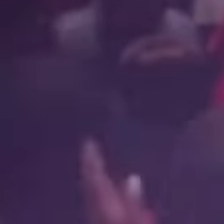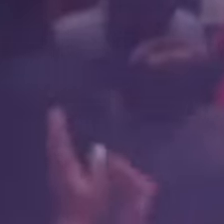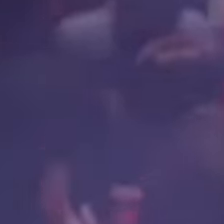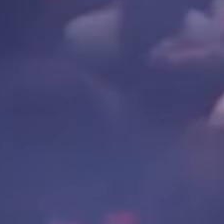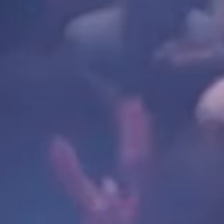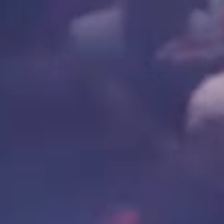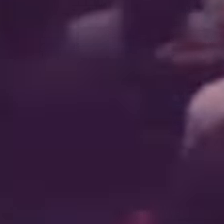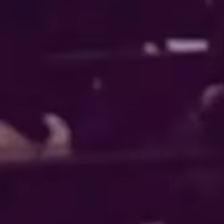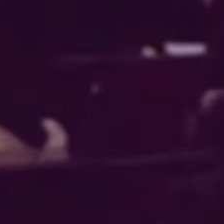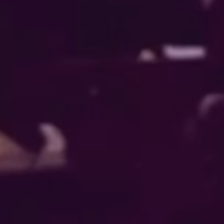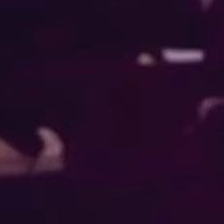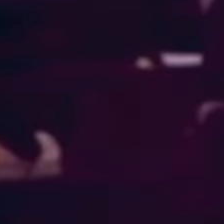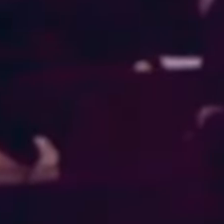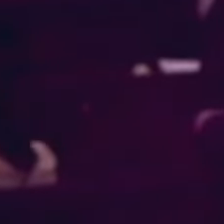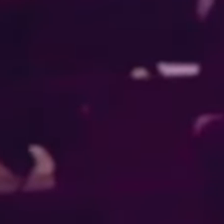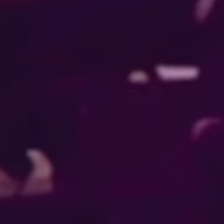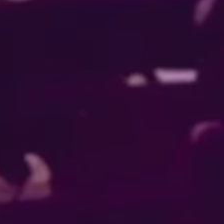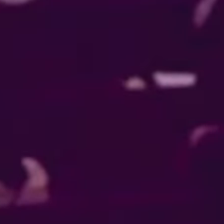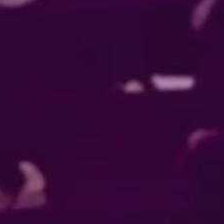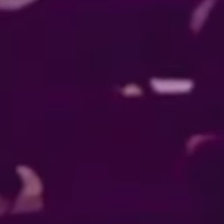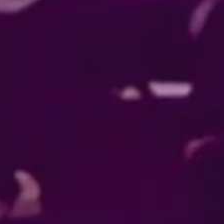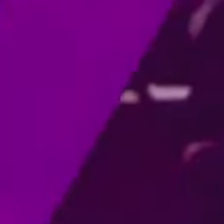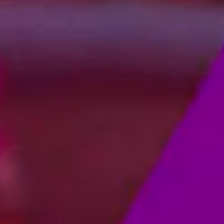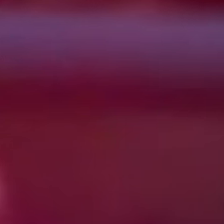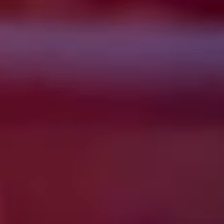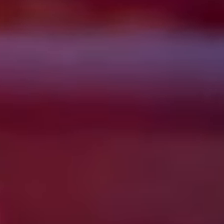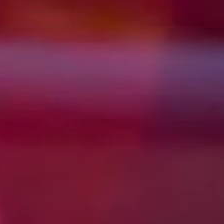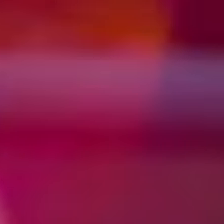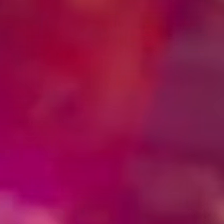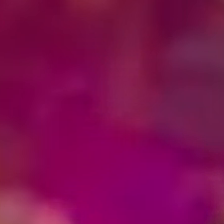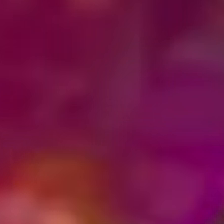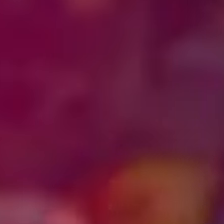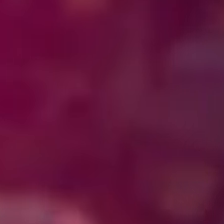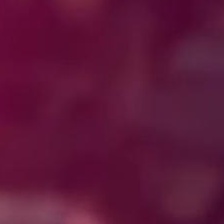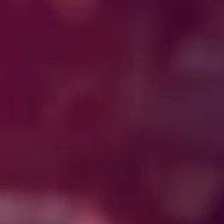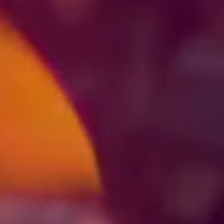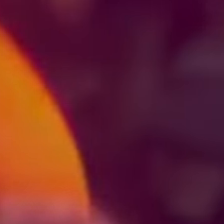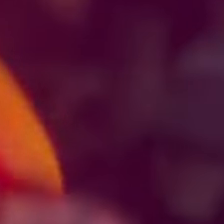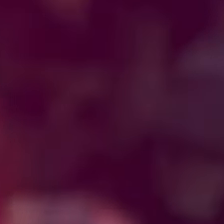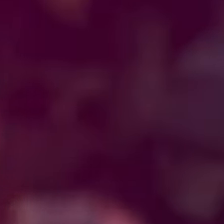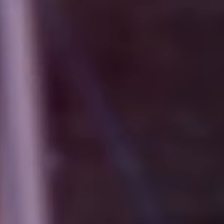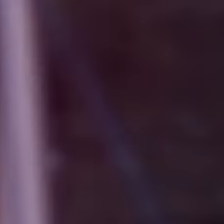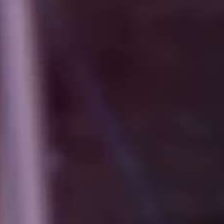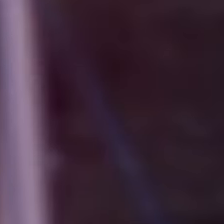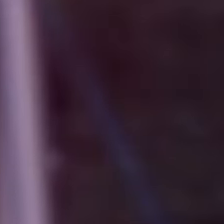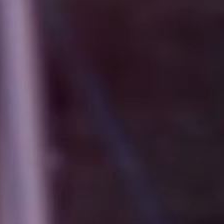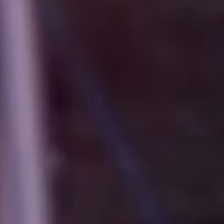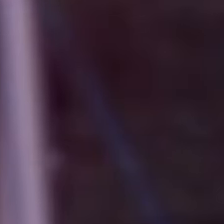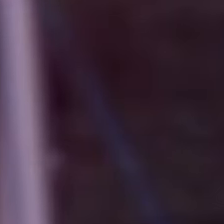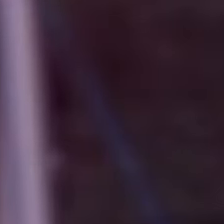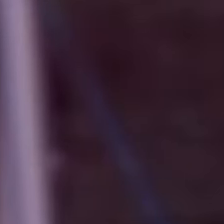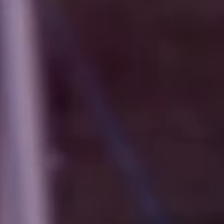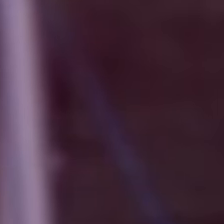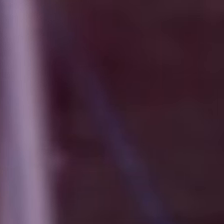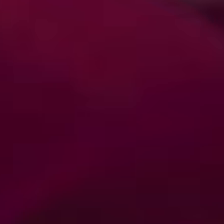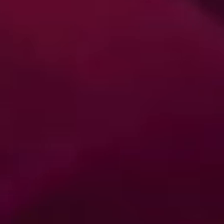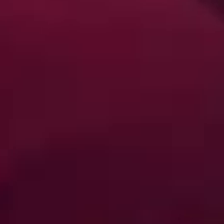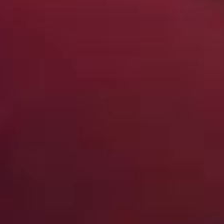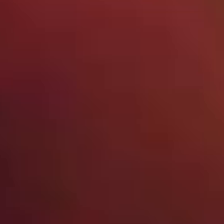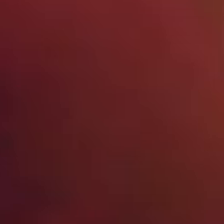y Ministerio Ebenezer presentó el Retiro Internacional de Ministración y